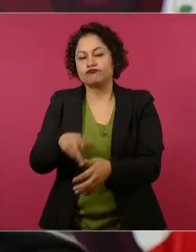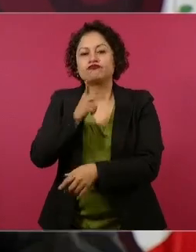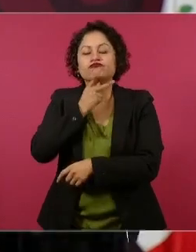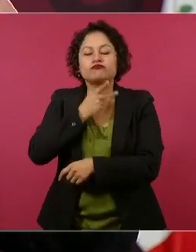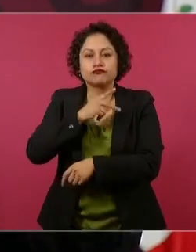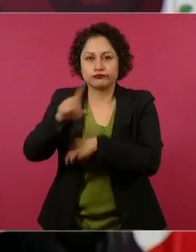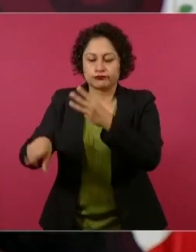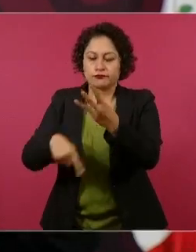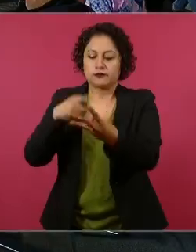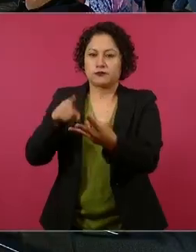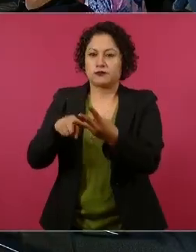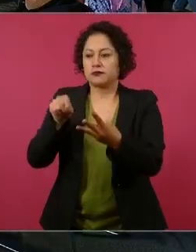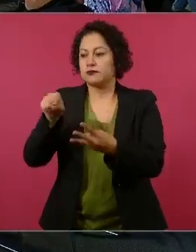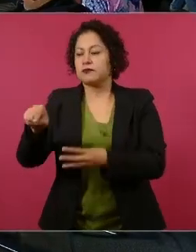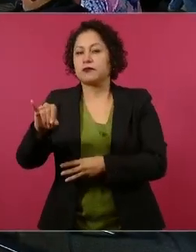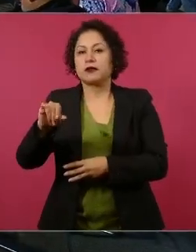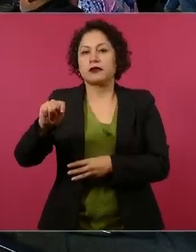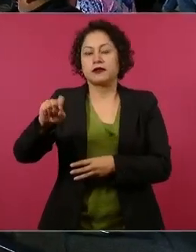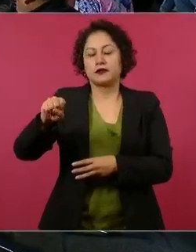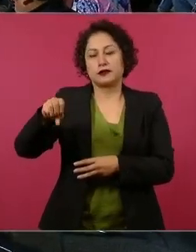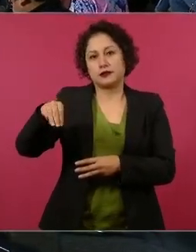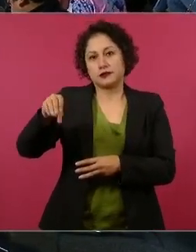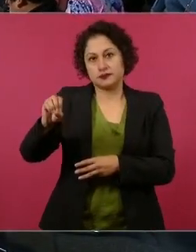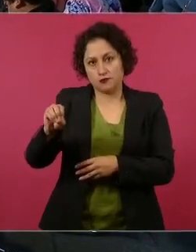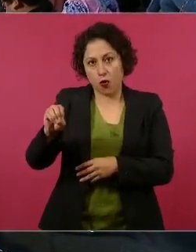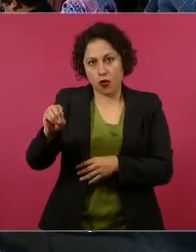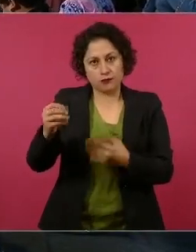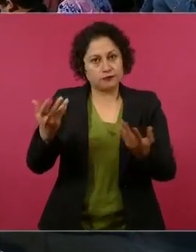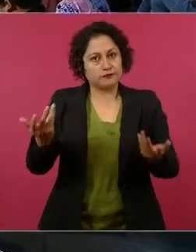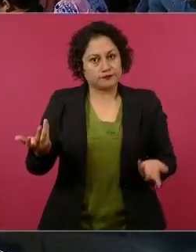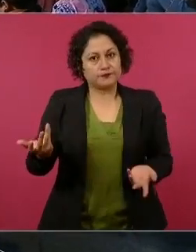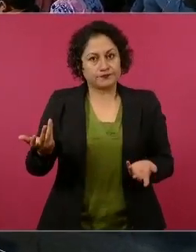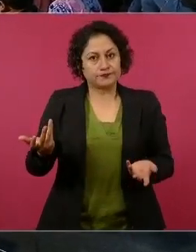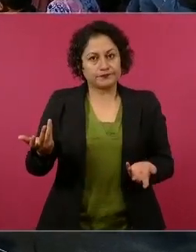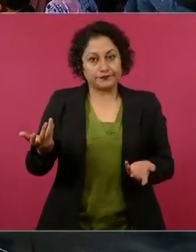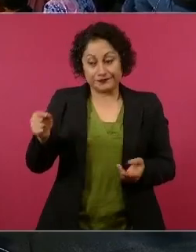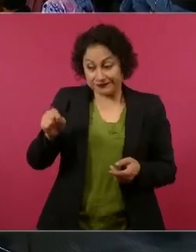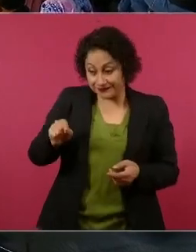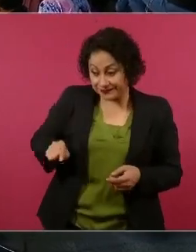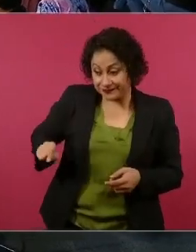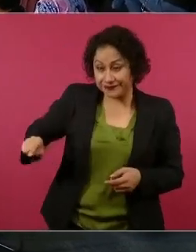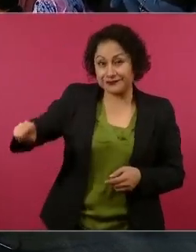todo esto que demandó de miles de